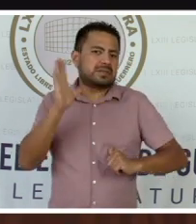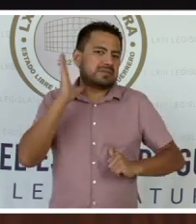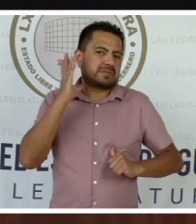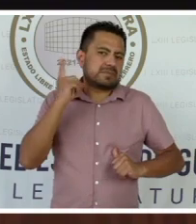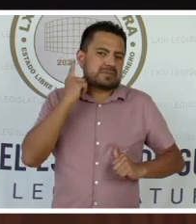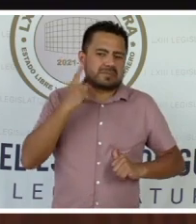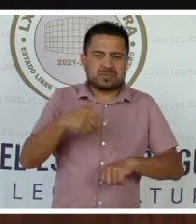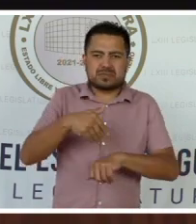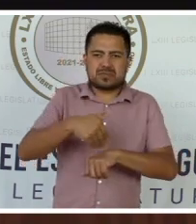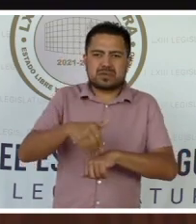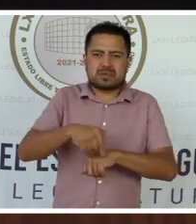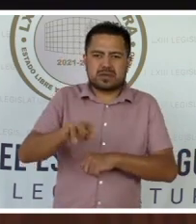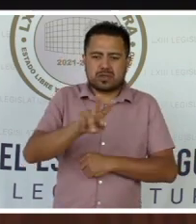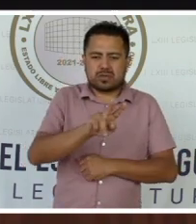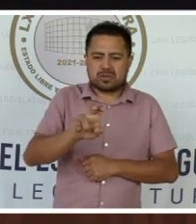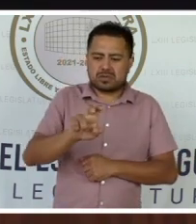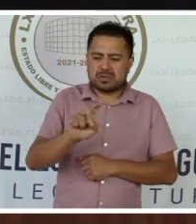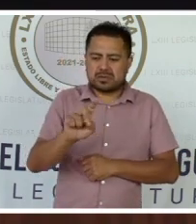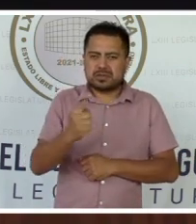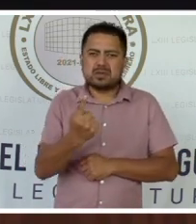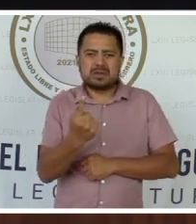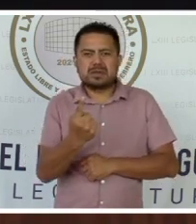número 231